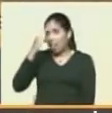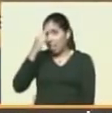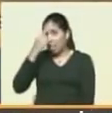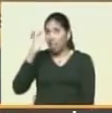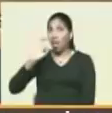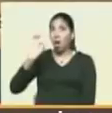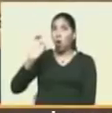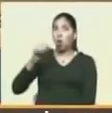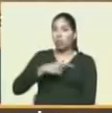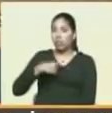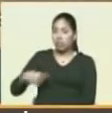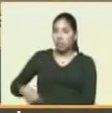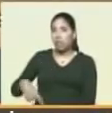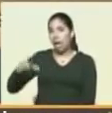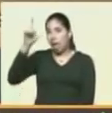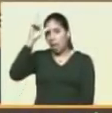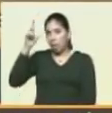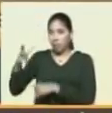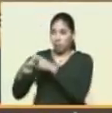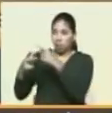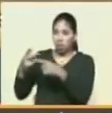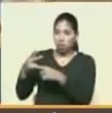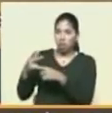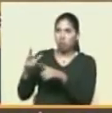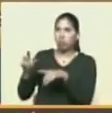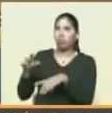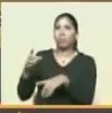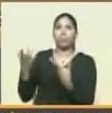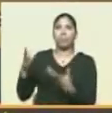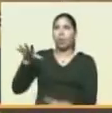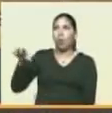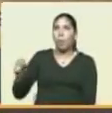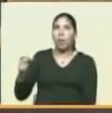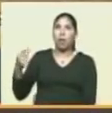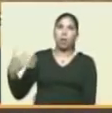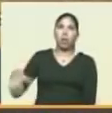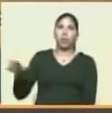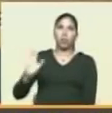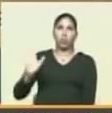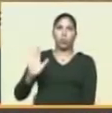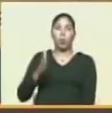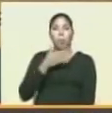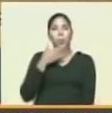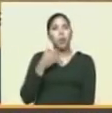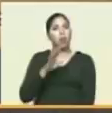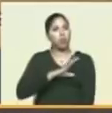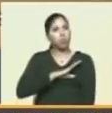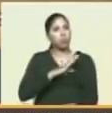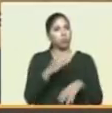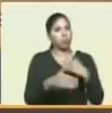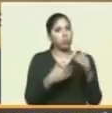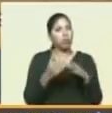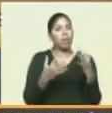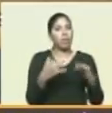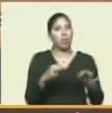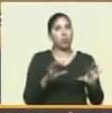o China, alguno de los 3. Y luego pasan a las grandes transnacionales de agroquímicos del